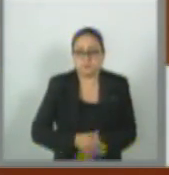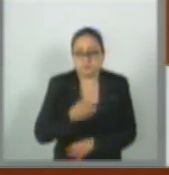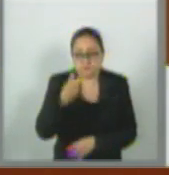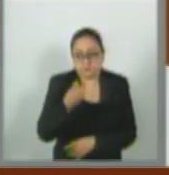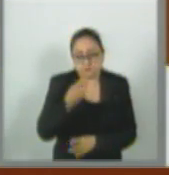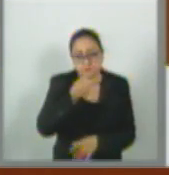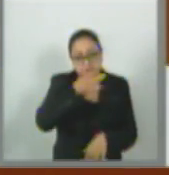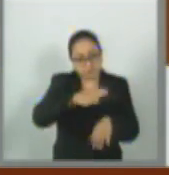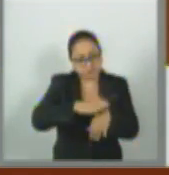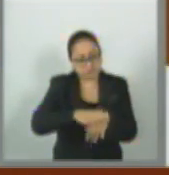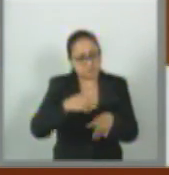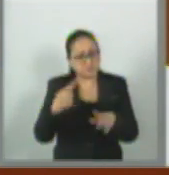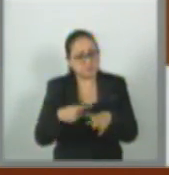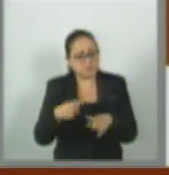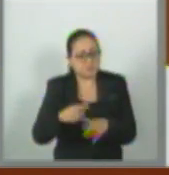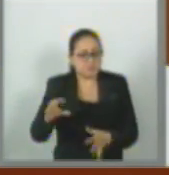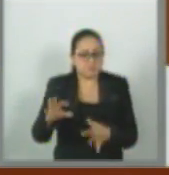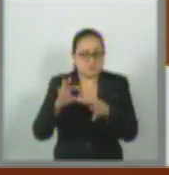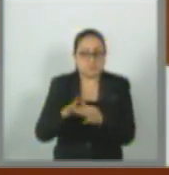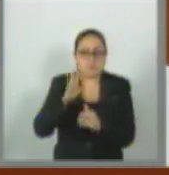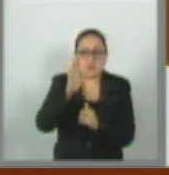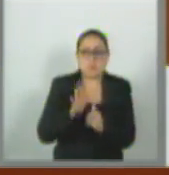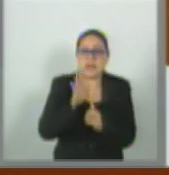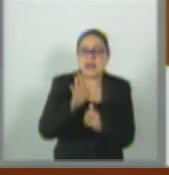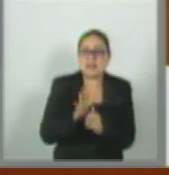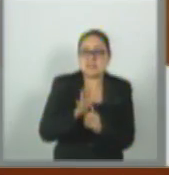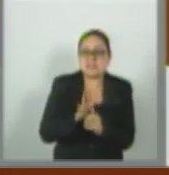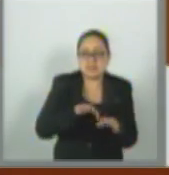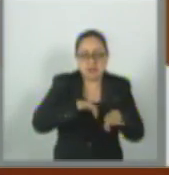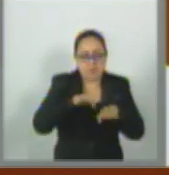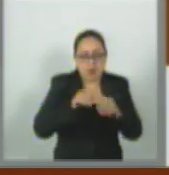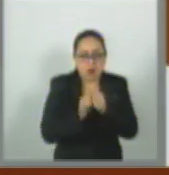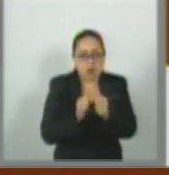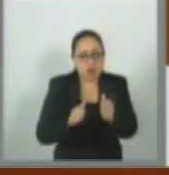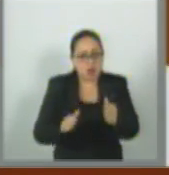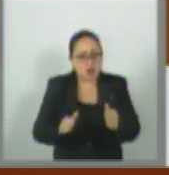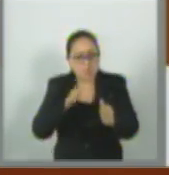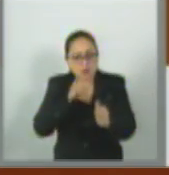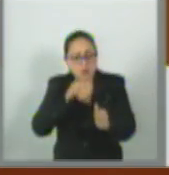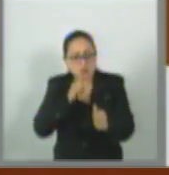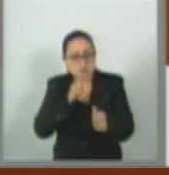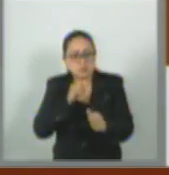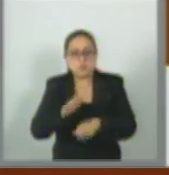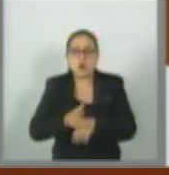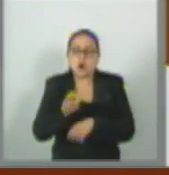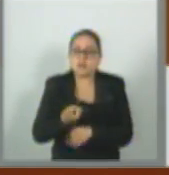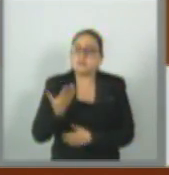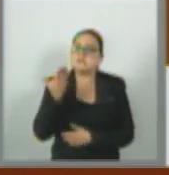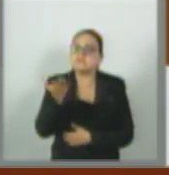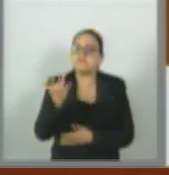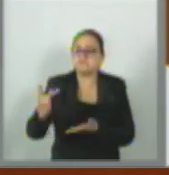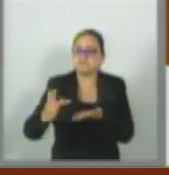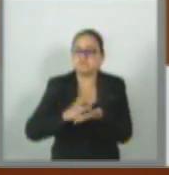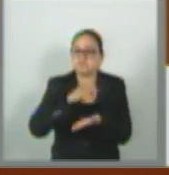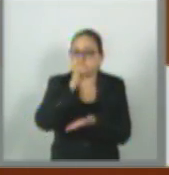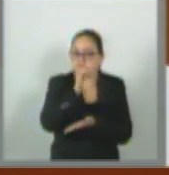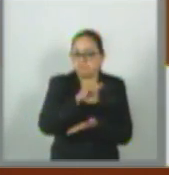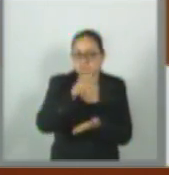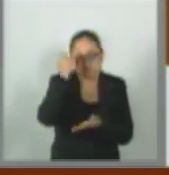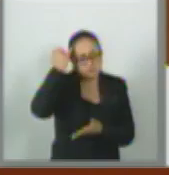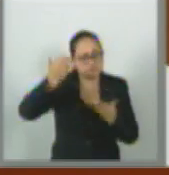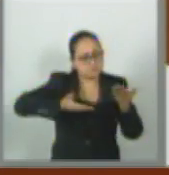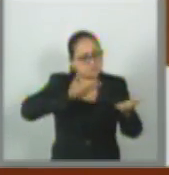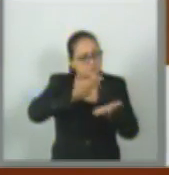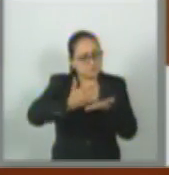evitar los factores que influyen en el rezago red y el retraso legislativo les pido su apoyo a favor de esta iniciativa